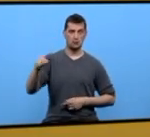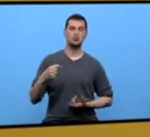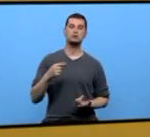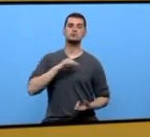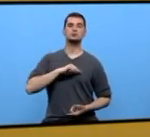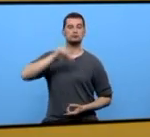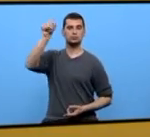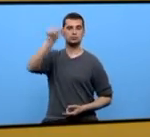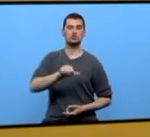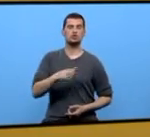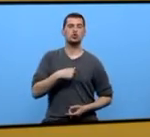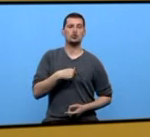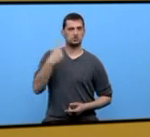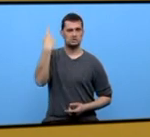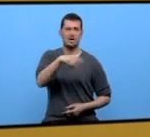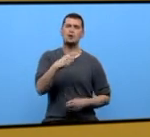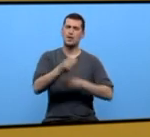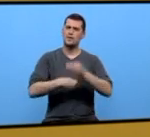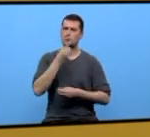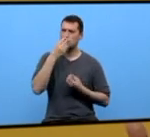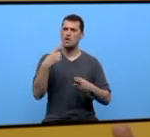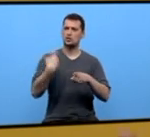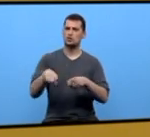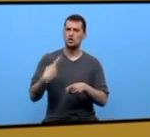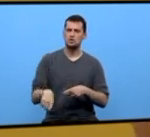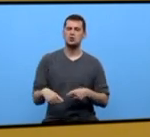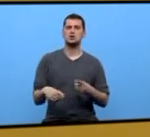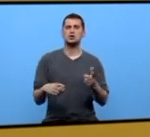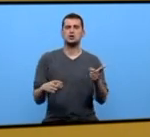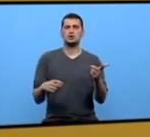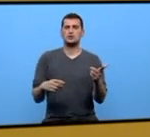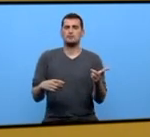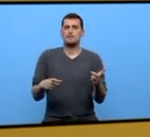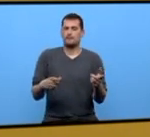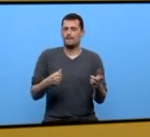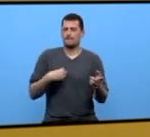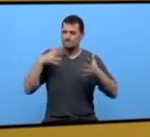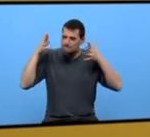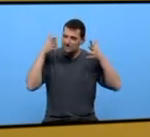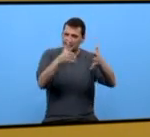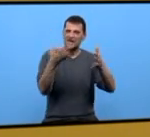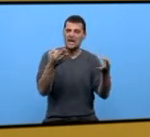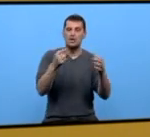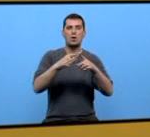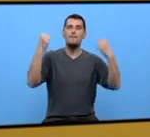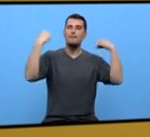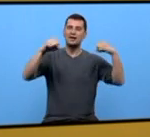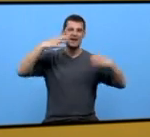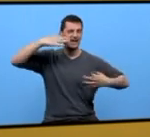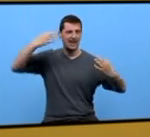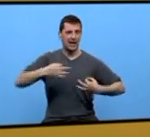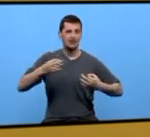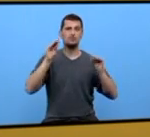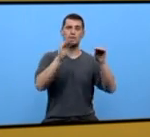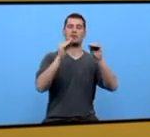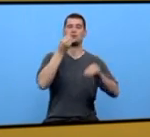ben as cousas, de que realmente se está pensando no de que se hayan de verdade o mellor formaos posible.